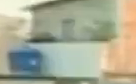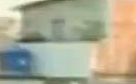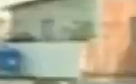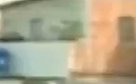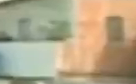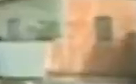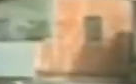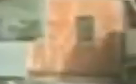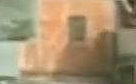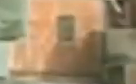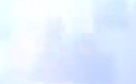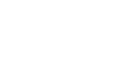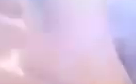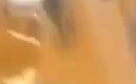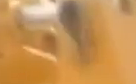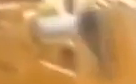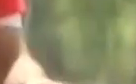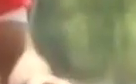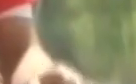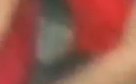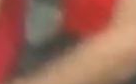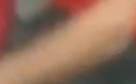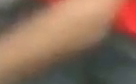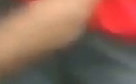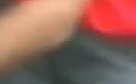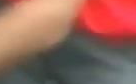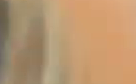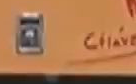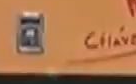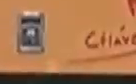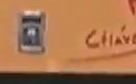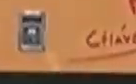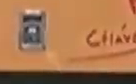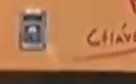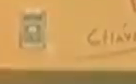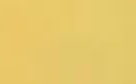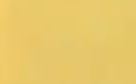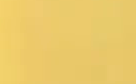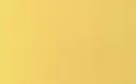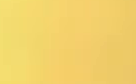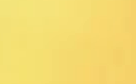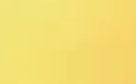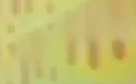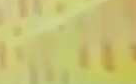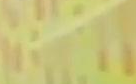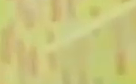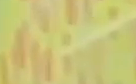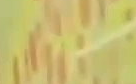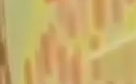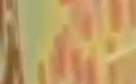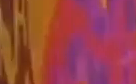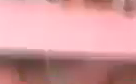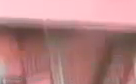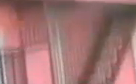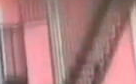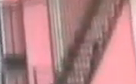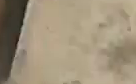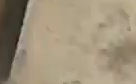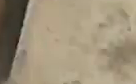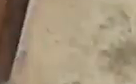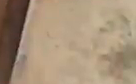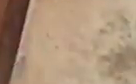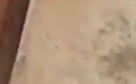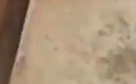cuando era cadete y cuando era oficial. Llegó la misión Barrio Nuevo, Barrio Tricolor, para